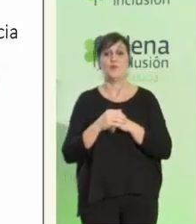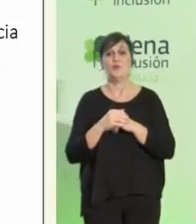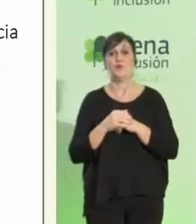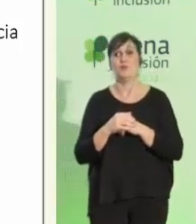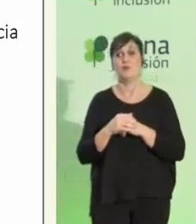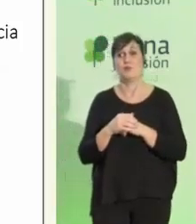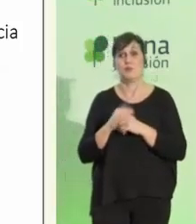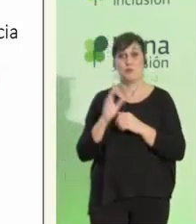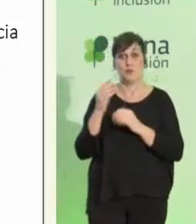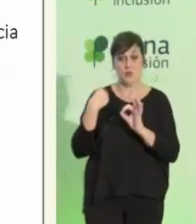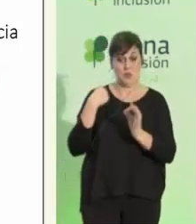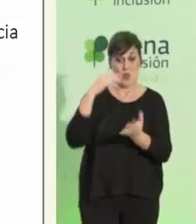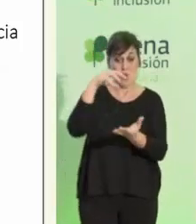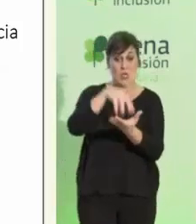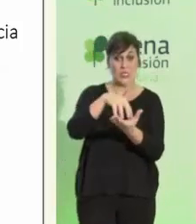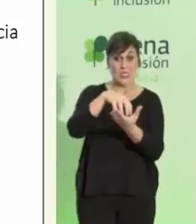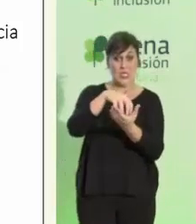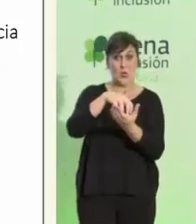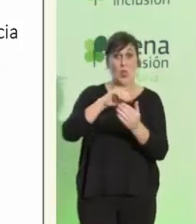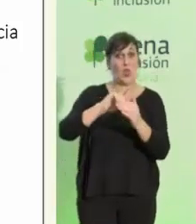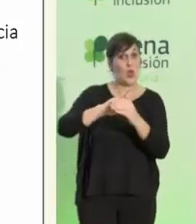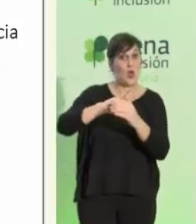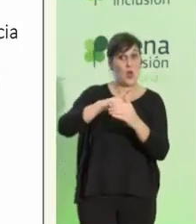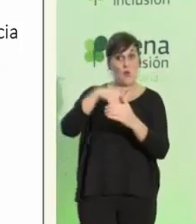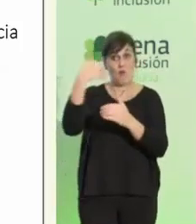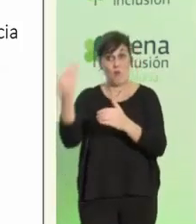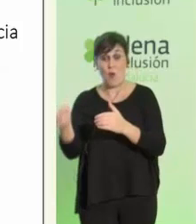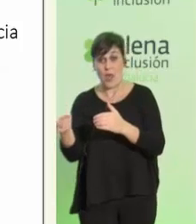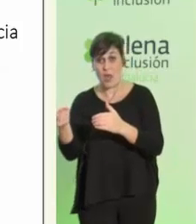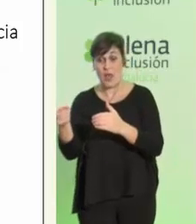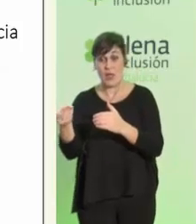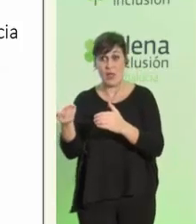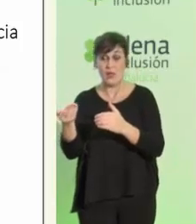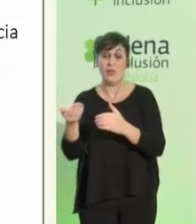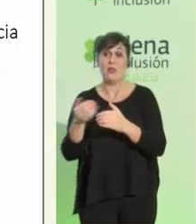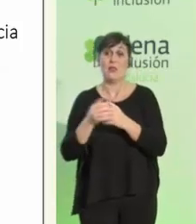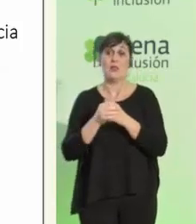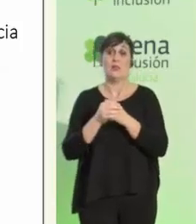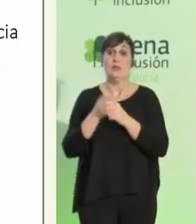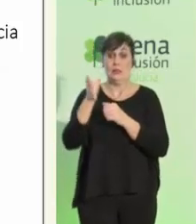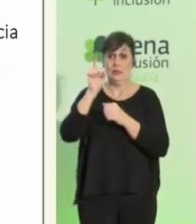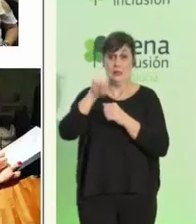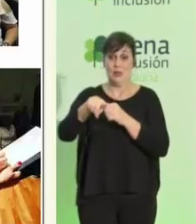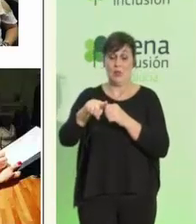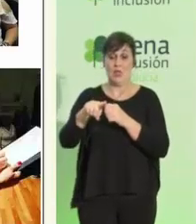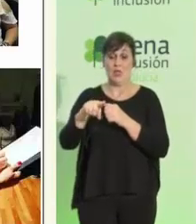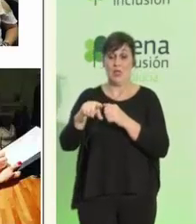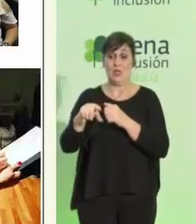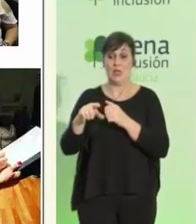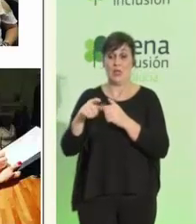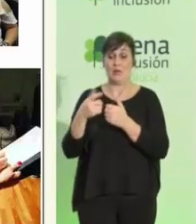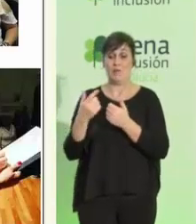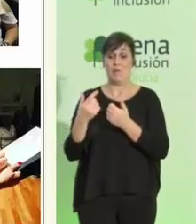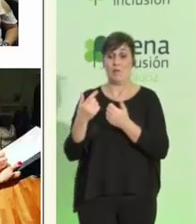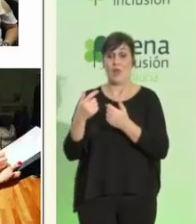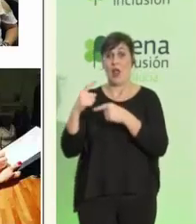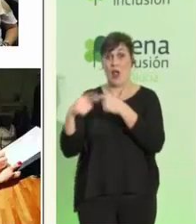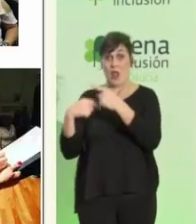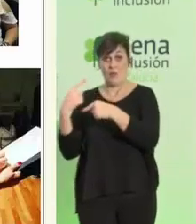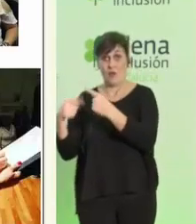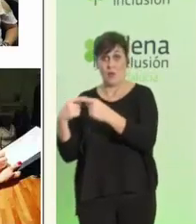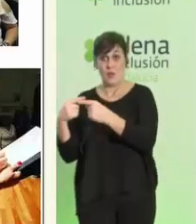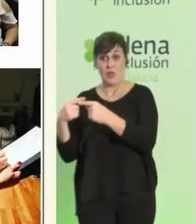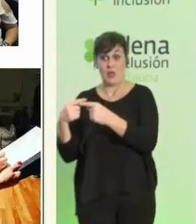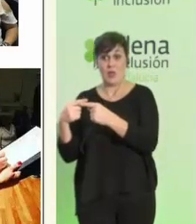fuera de instituciones y también darles el derecho a tener